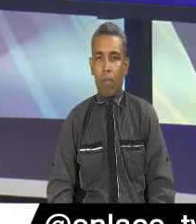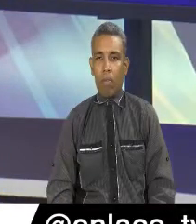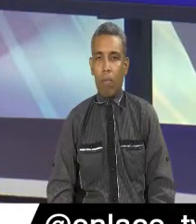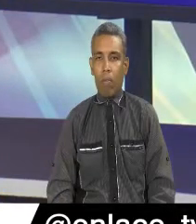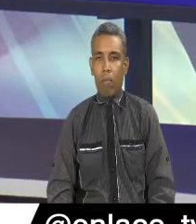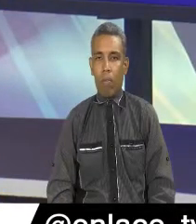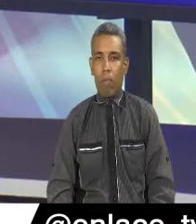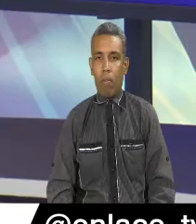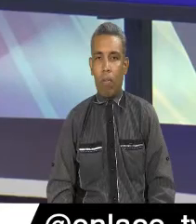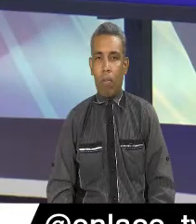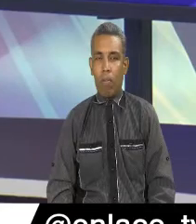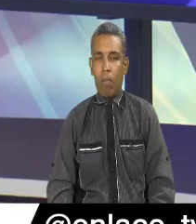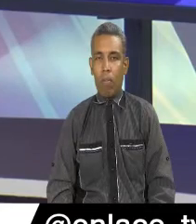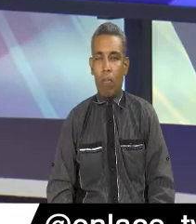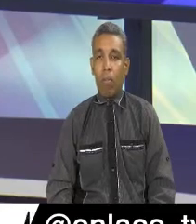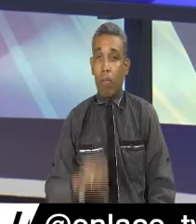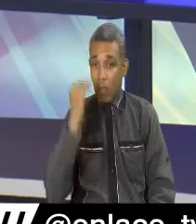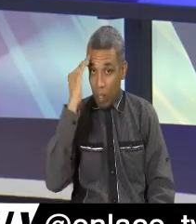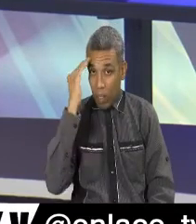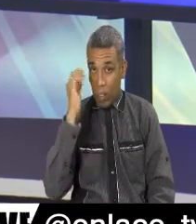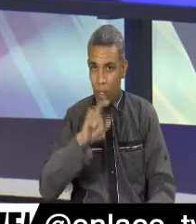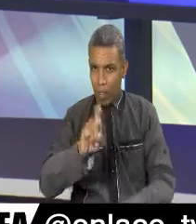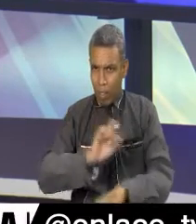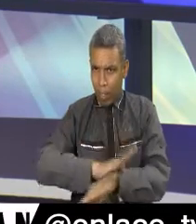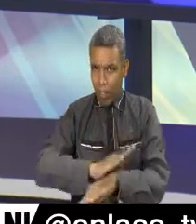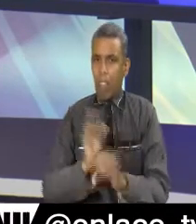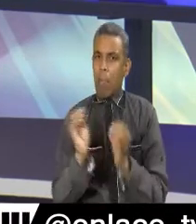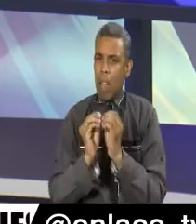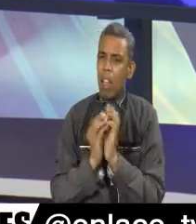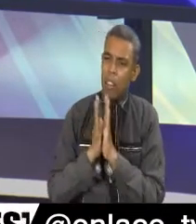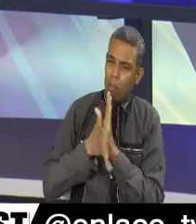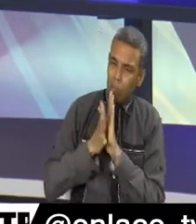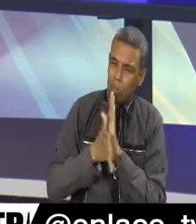esperamos de nuevo muy puntuales, 6 de la tarde, para contarles más de lo que